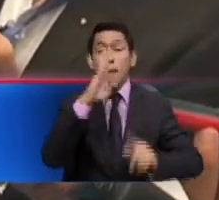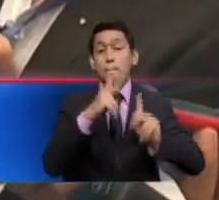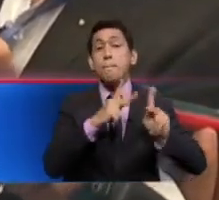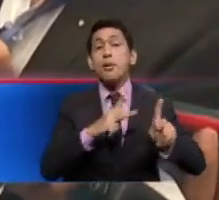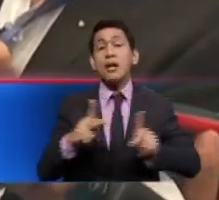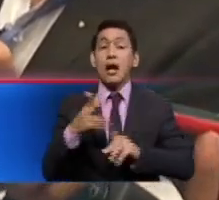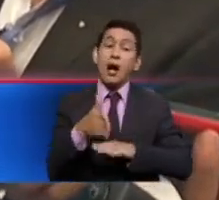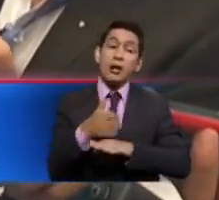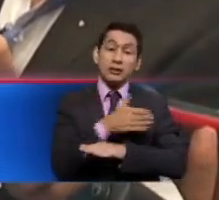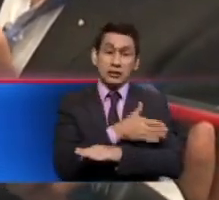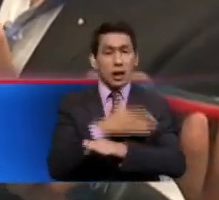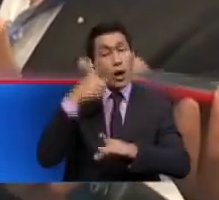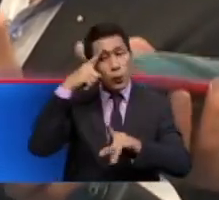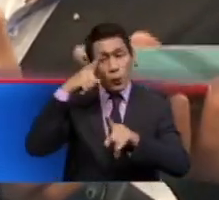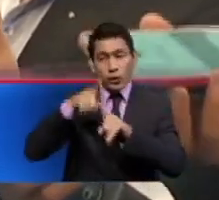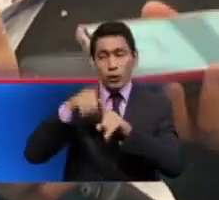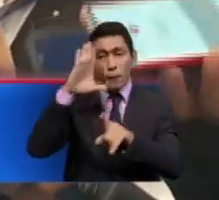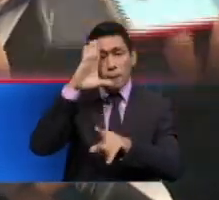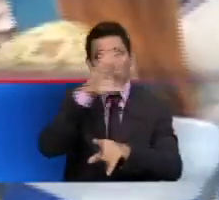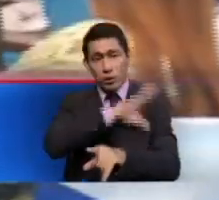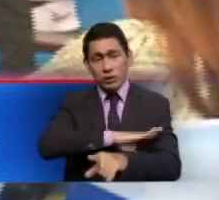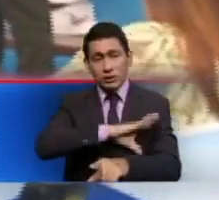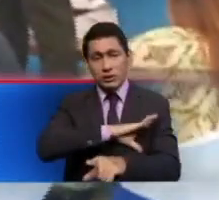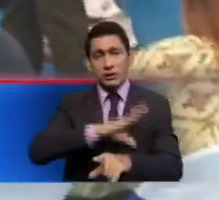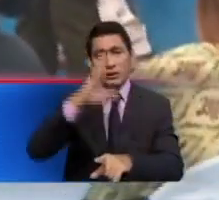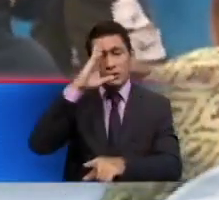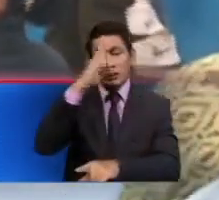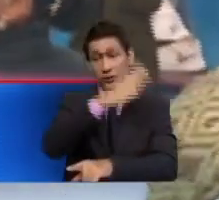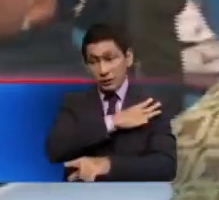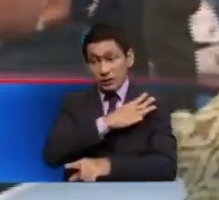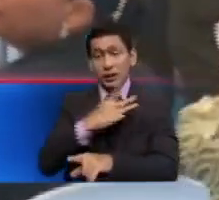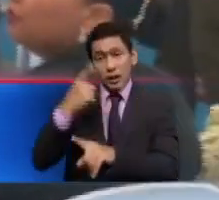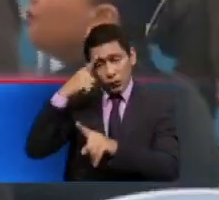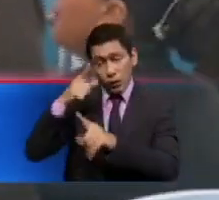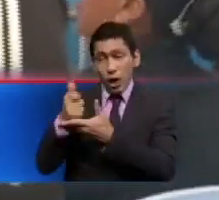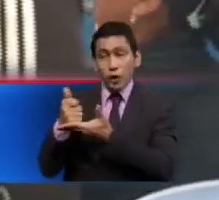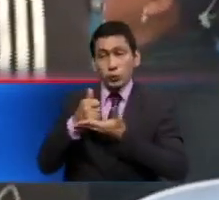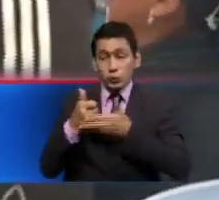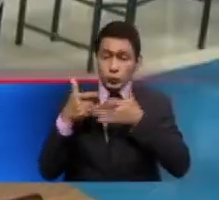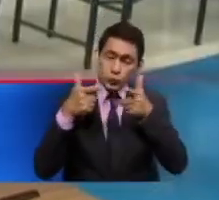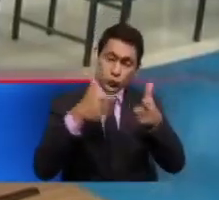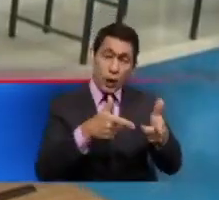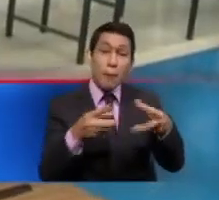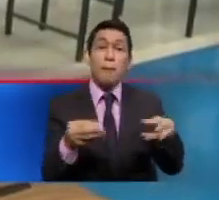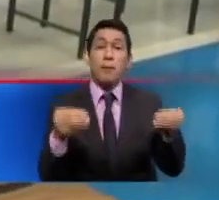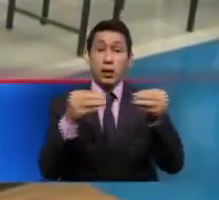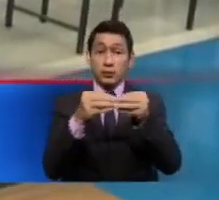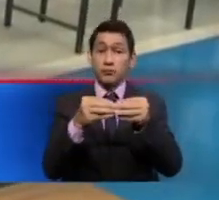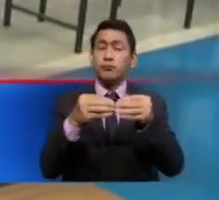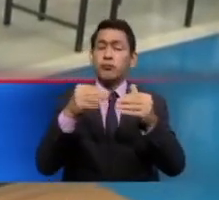acción con las Fuerzas Armadas y la Policía Nacional. Al momento, el calendario electoral continúa